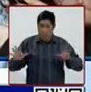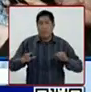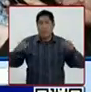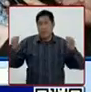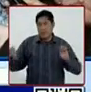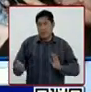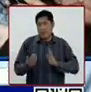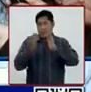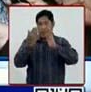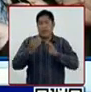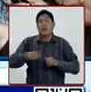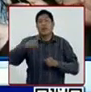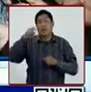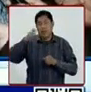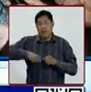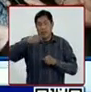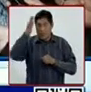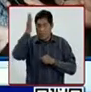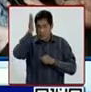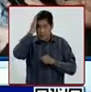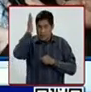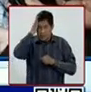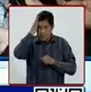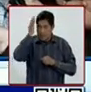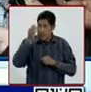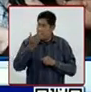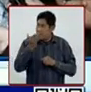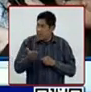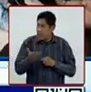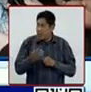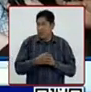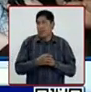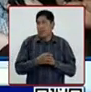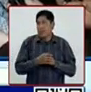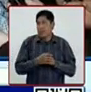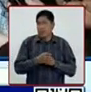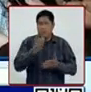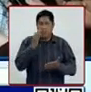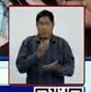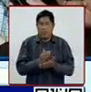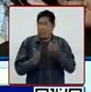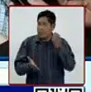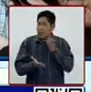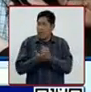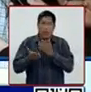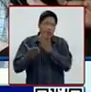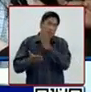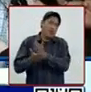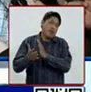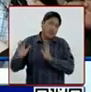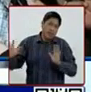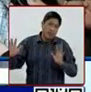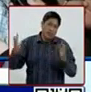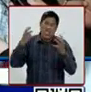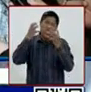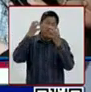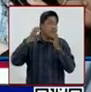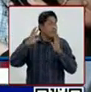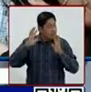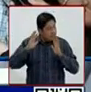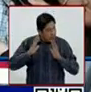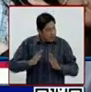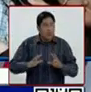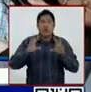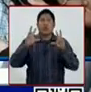tenemos que saber que hay que hay este un cese de hostilidades porque vuelvo a reiterarle